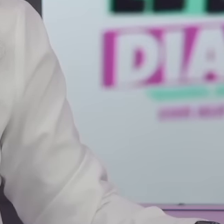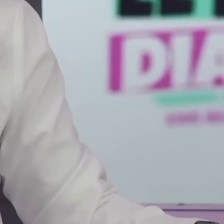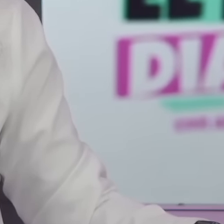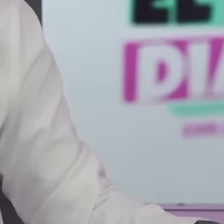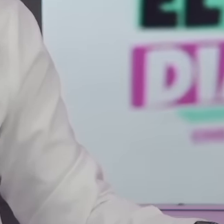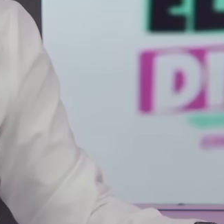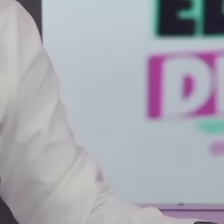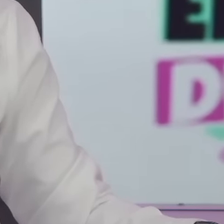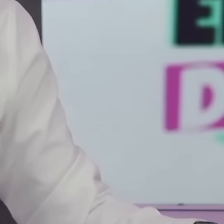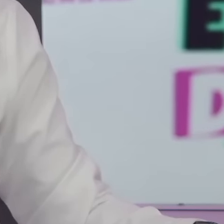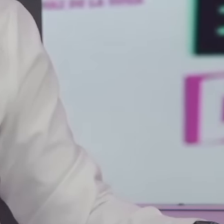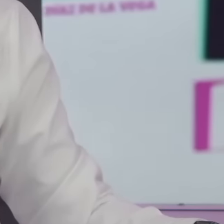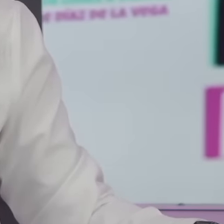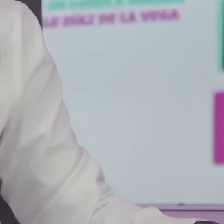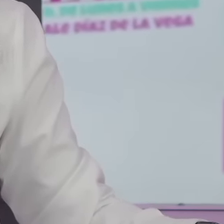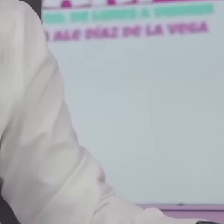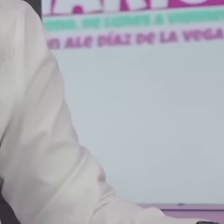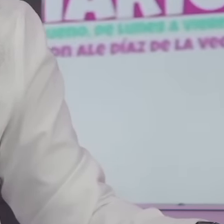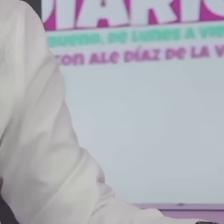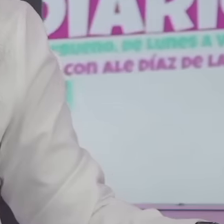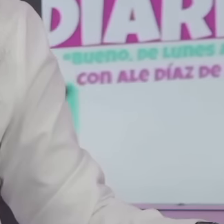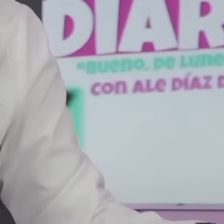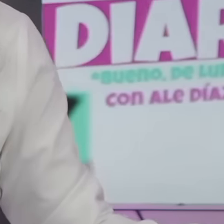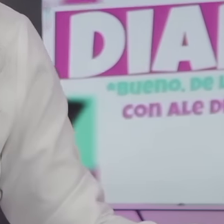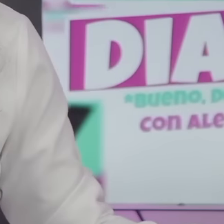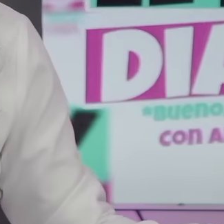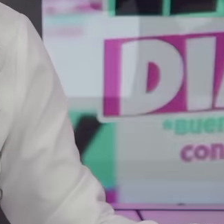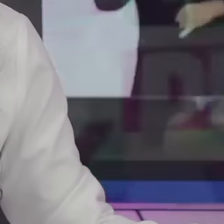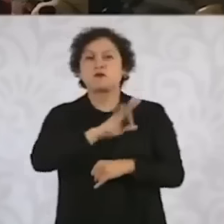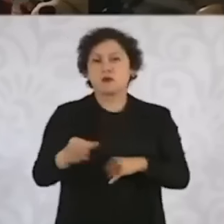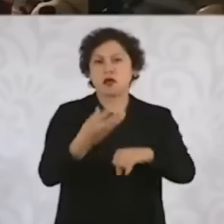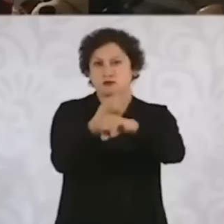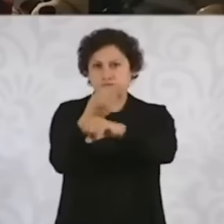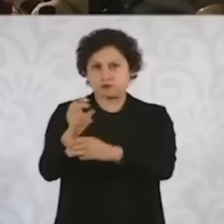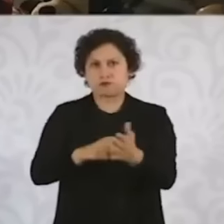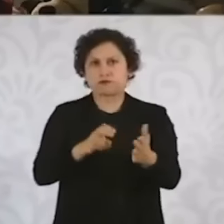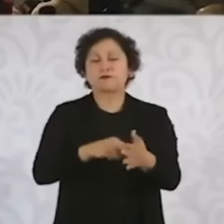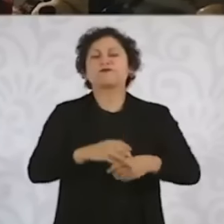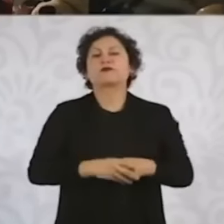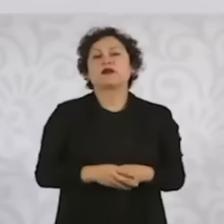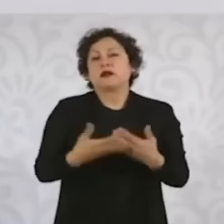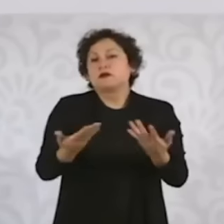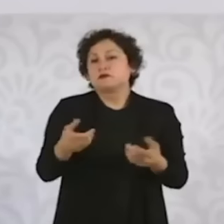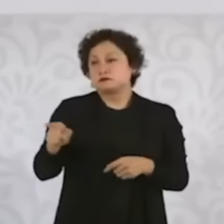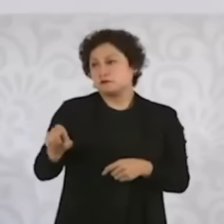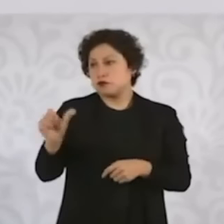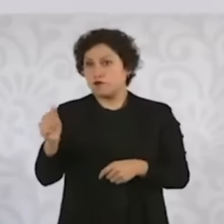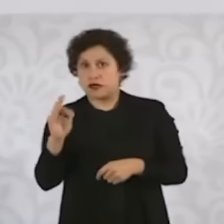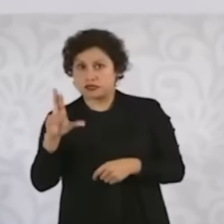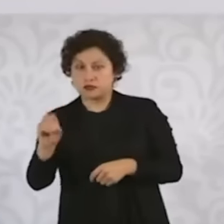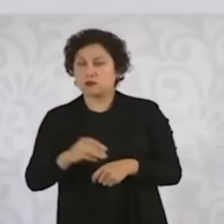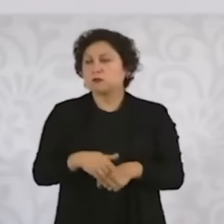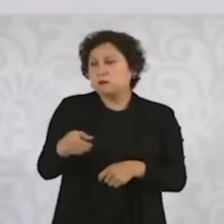Juárez se incendió causando 40 muertes y lesiones de por vida 27 personas más sera Mientras tanto porque no podemos nosotros